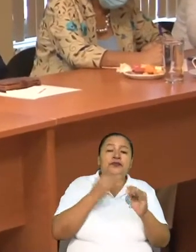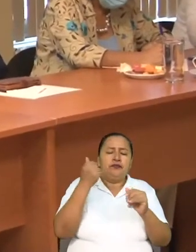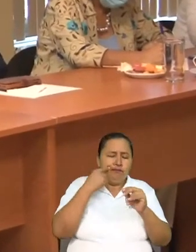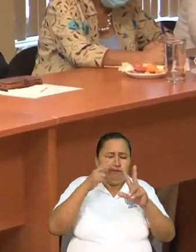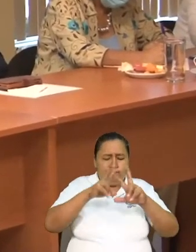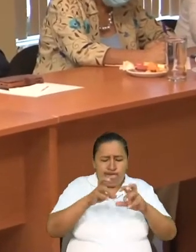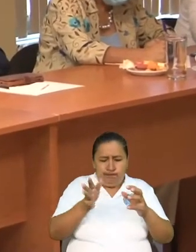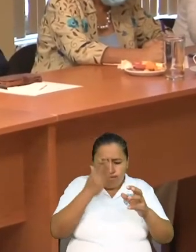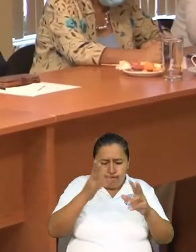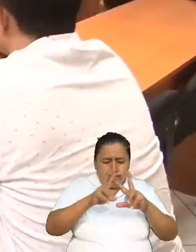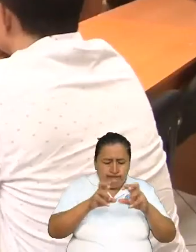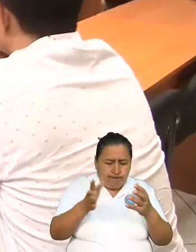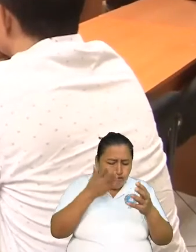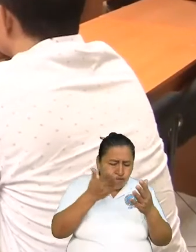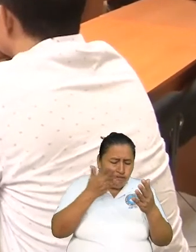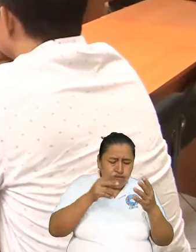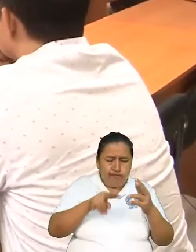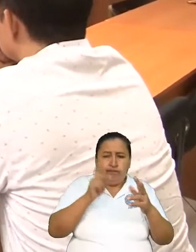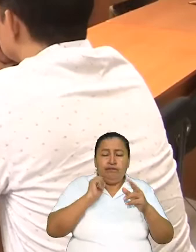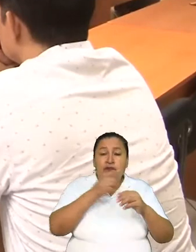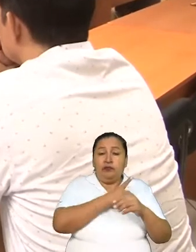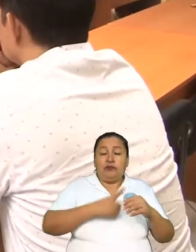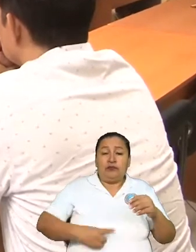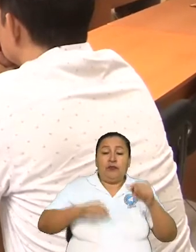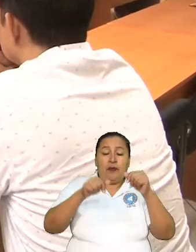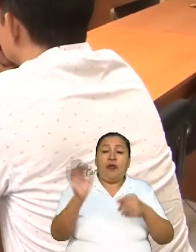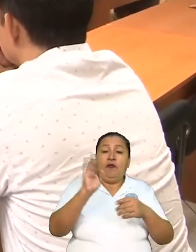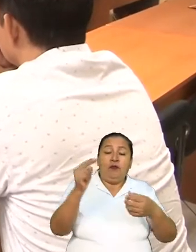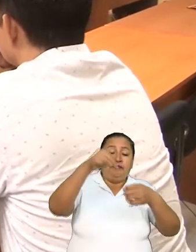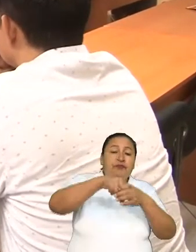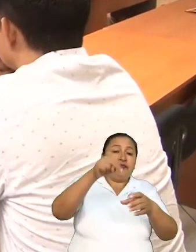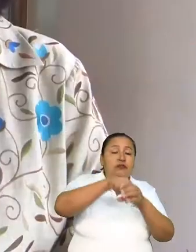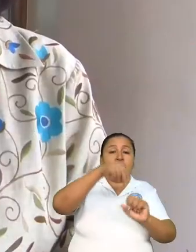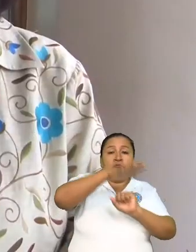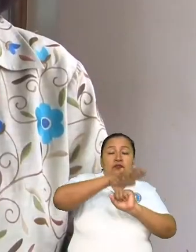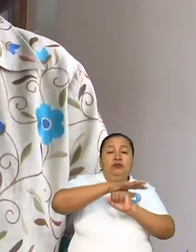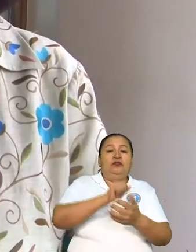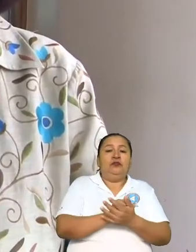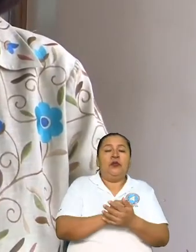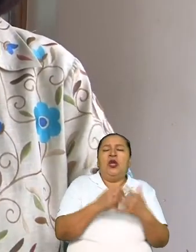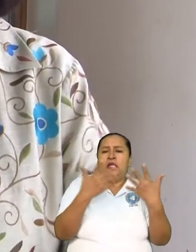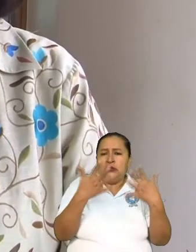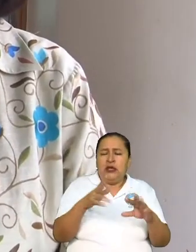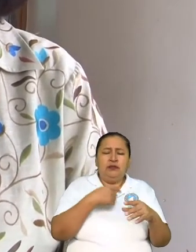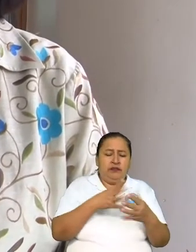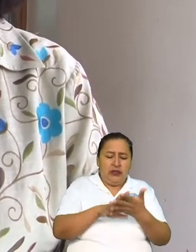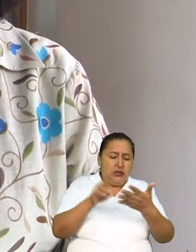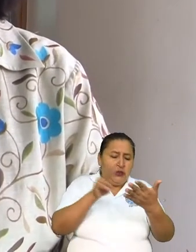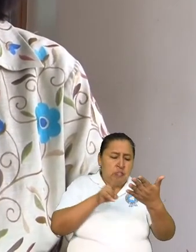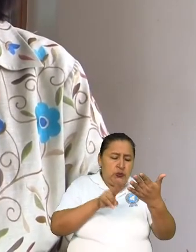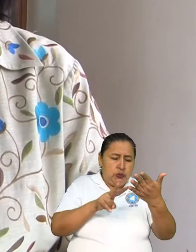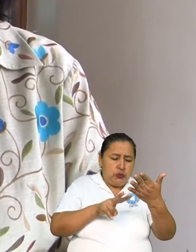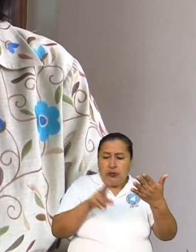exhaustivo trabajo de revisión y análisis por parte de los diputados que integran la Comisión de Justicia. Hemos hecho toda una depuración de